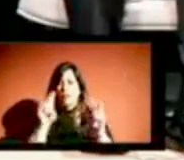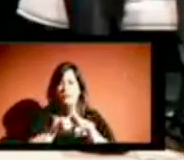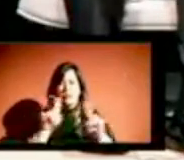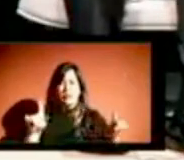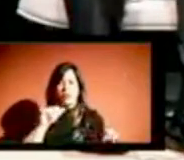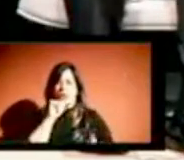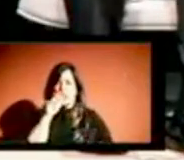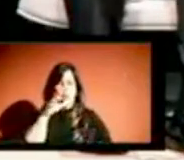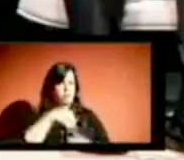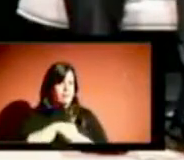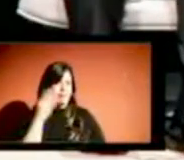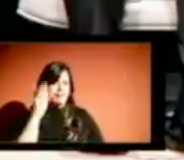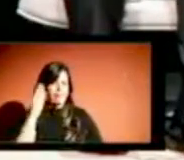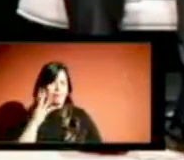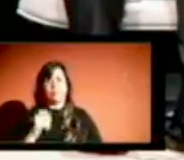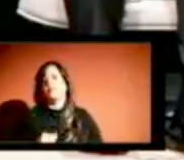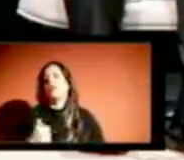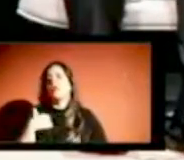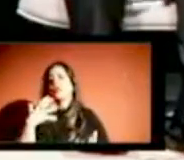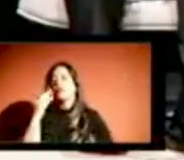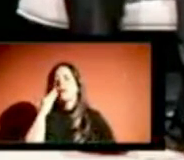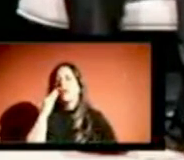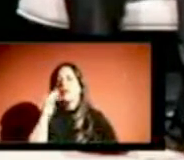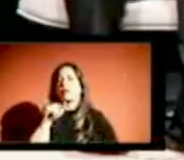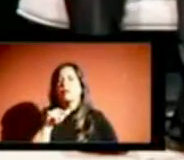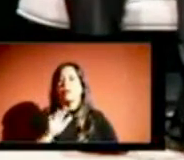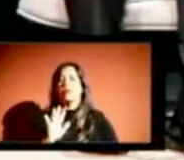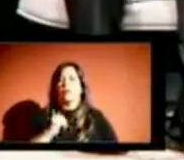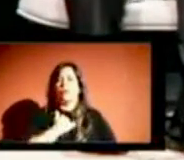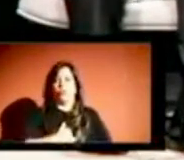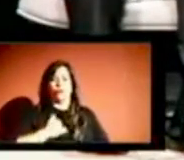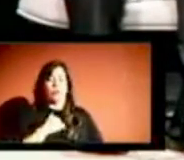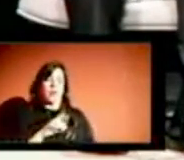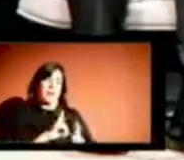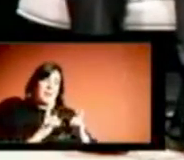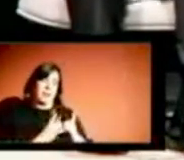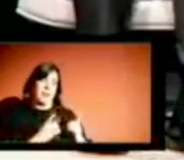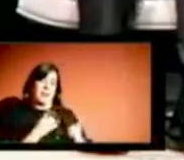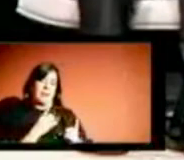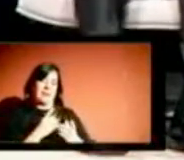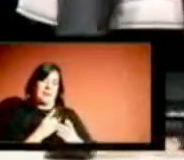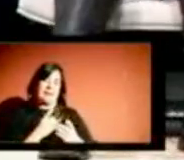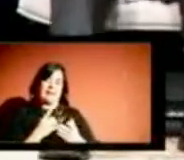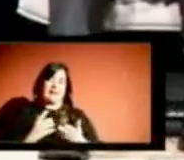que no tienen que ver con la conferencia. Me gustaría su reacción en torno. Bueno, con el permiso del secretario.